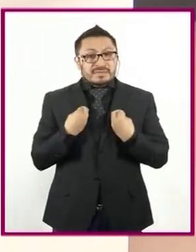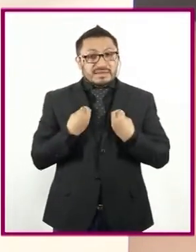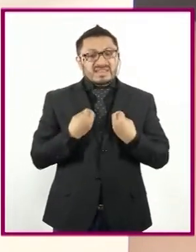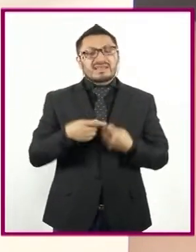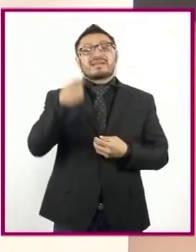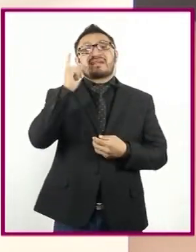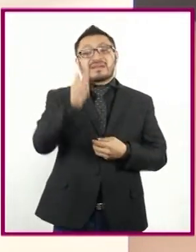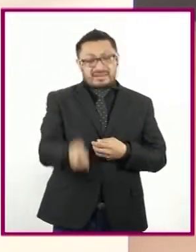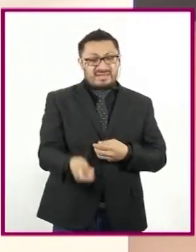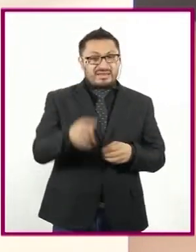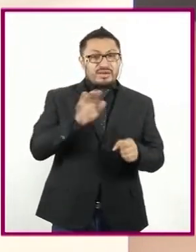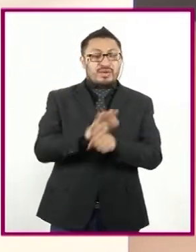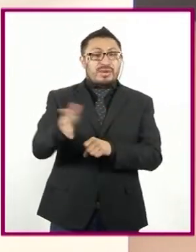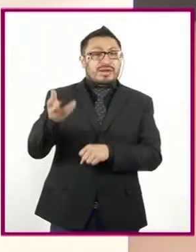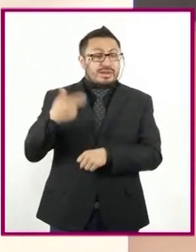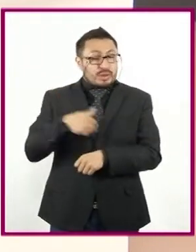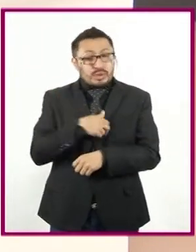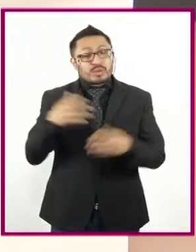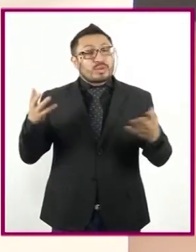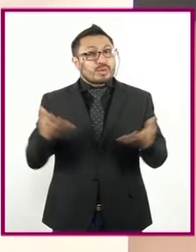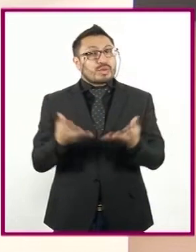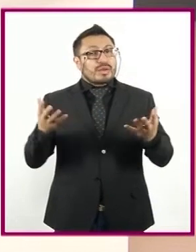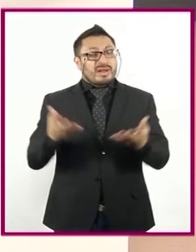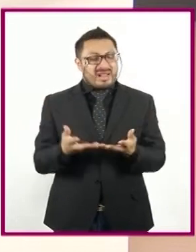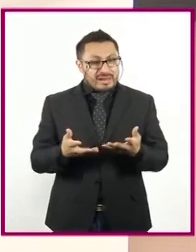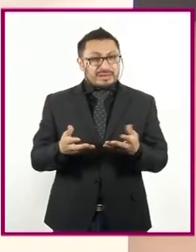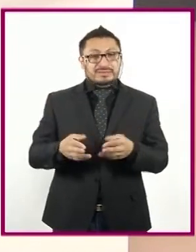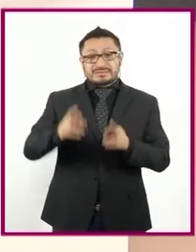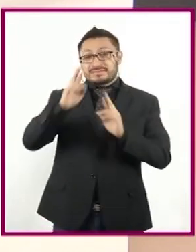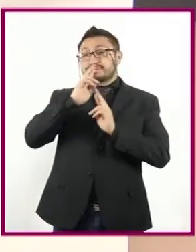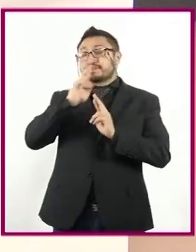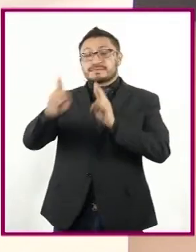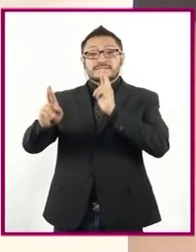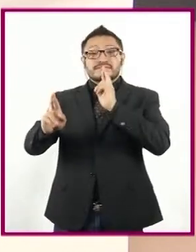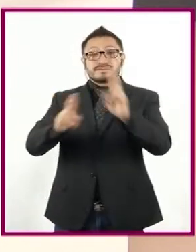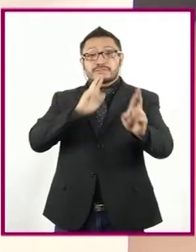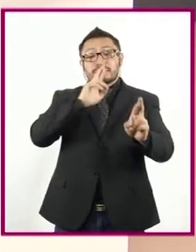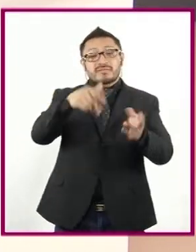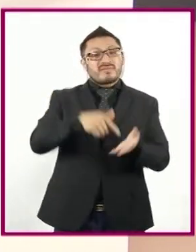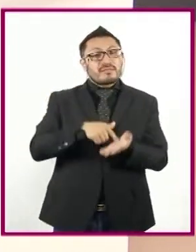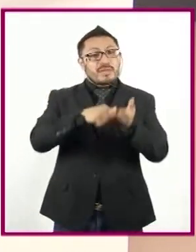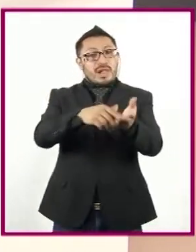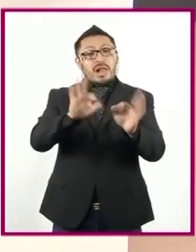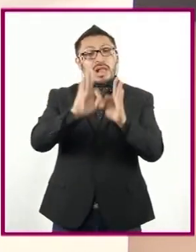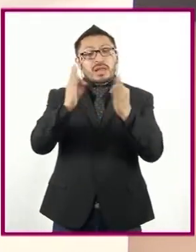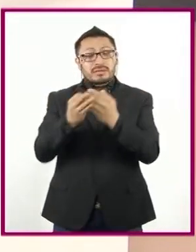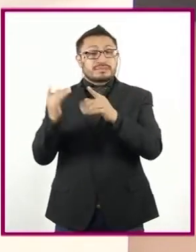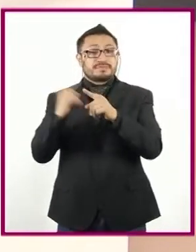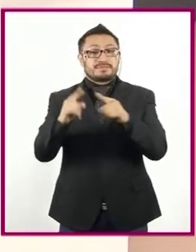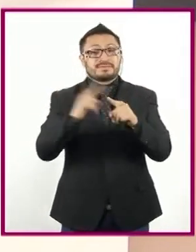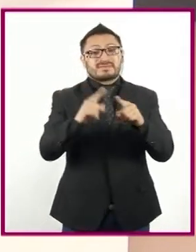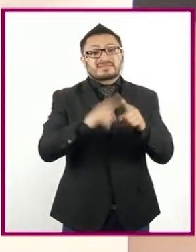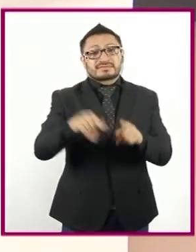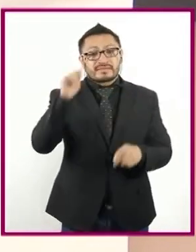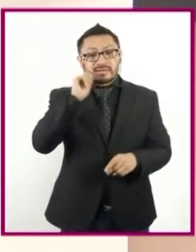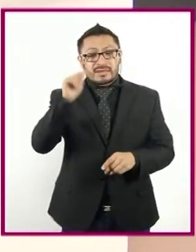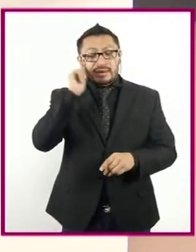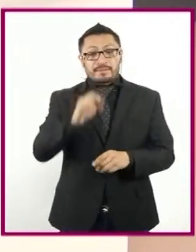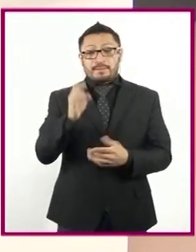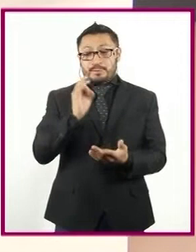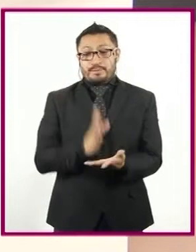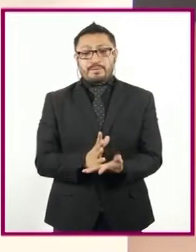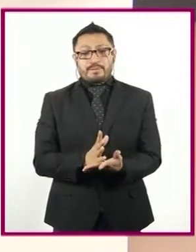será lo que hará que cada uno de nosotros genere respuestas y propuestas de forma diferente, siempre